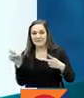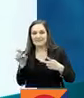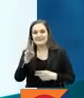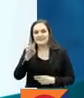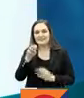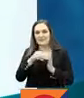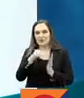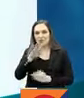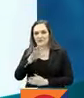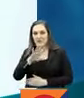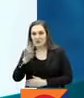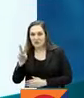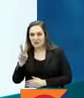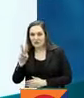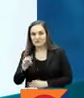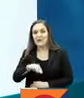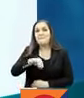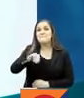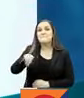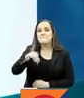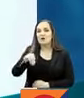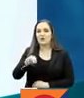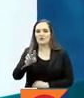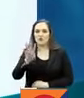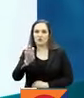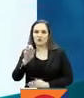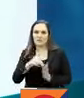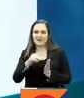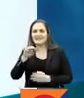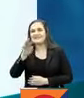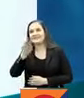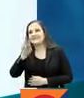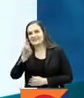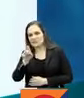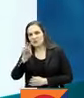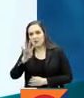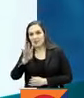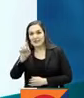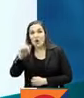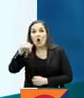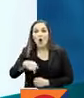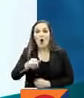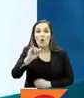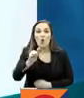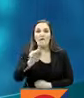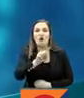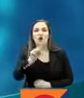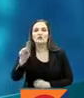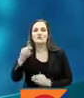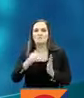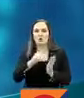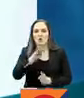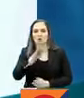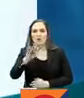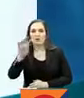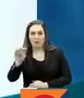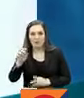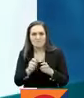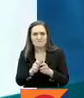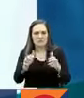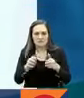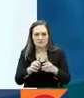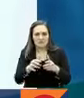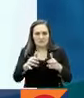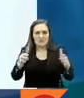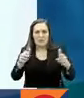7.952, el miércoles 8.646 y hoy jueves 11.449 casos. Las zonas del país con más